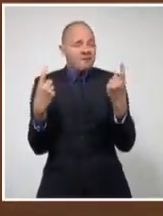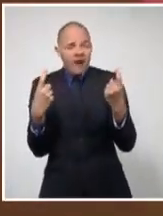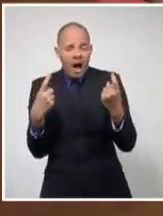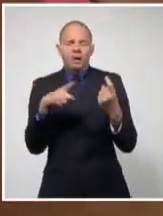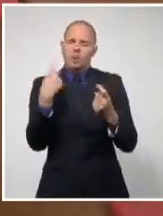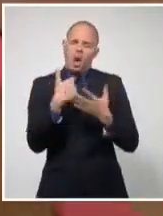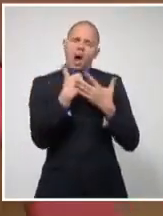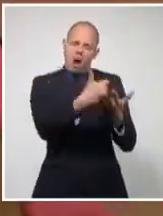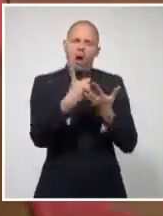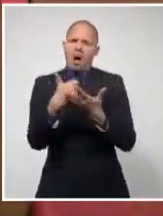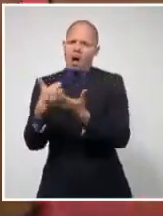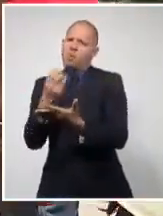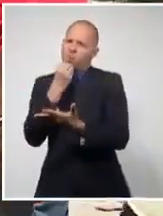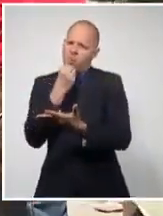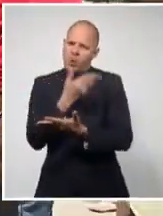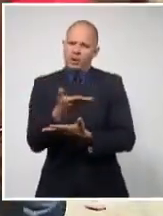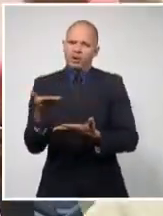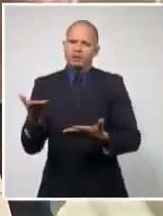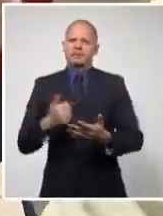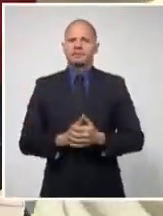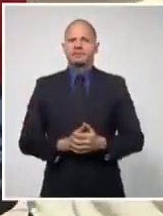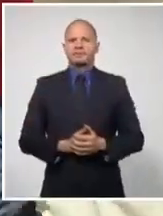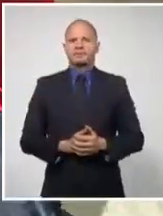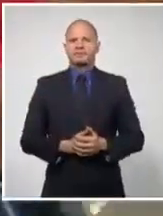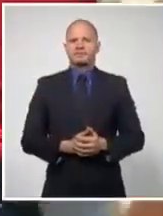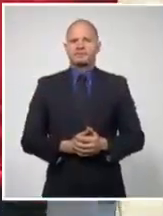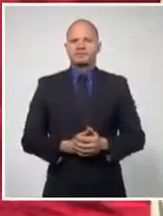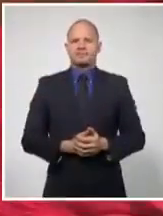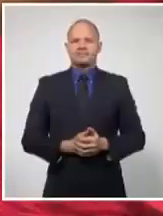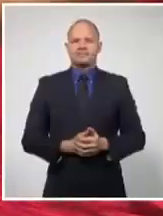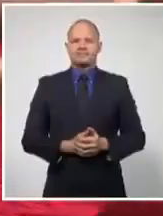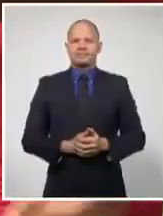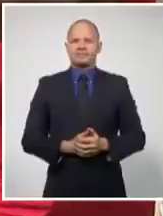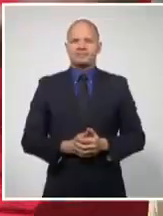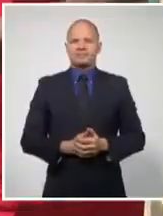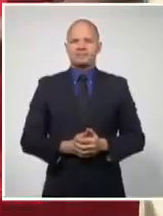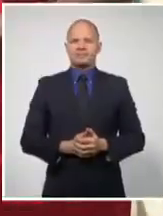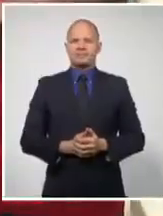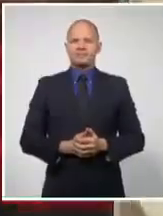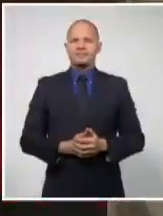necesita su familia. Abdiel Bermúdez Bermúdez, Sistema Informativo de la Televisión Cubana.